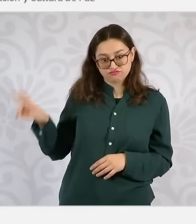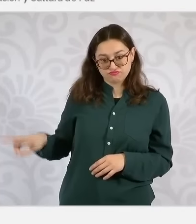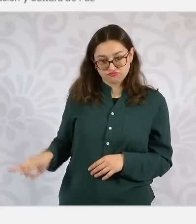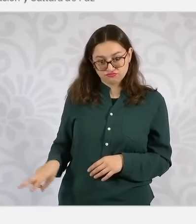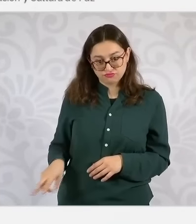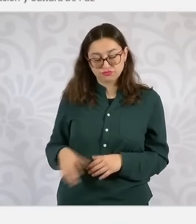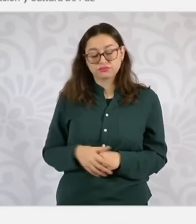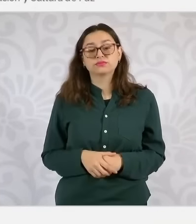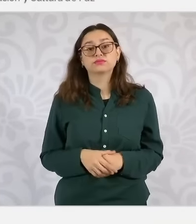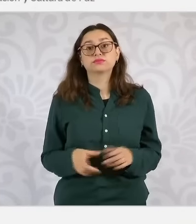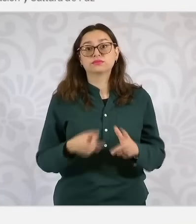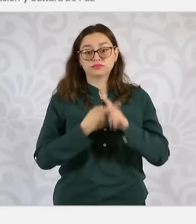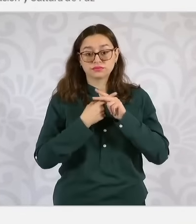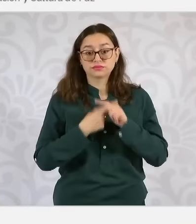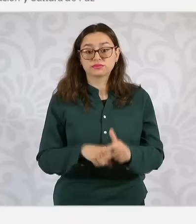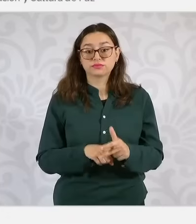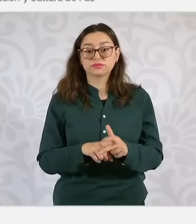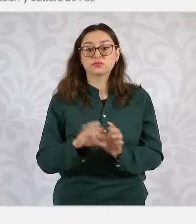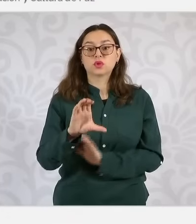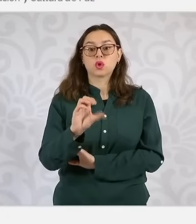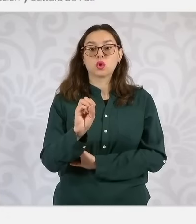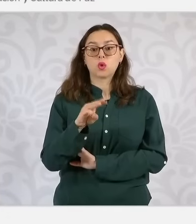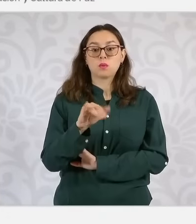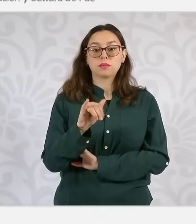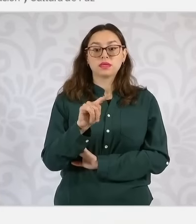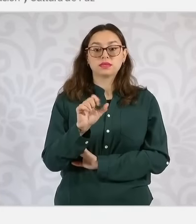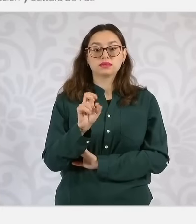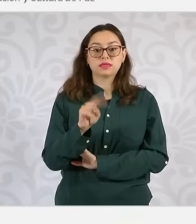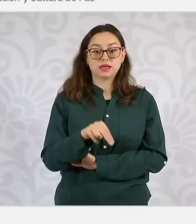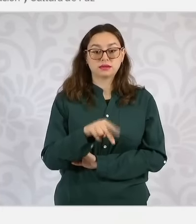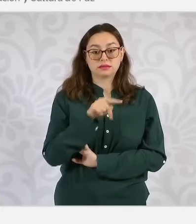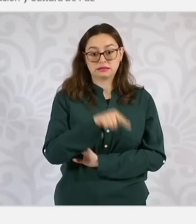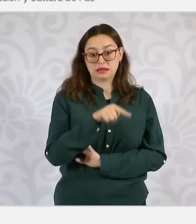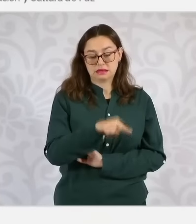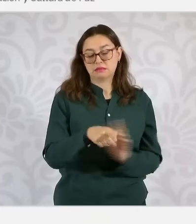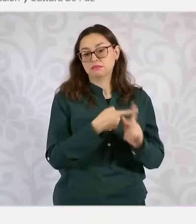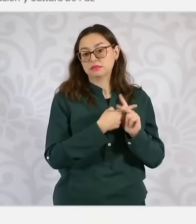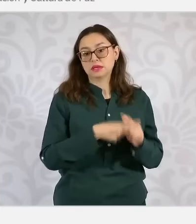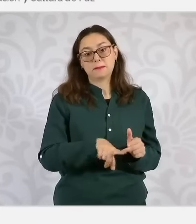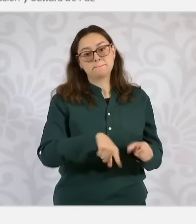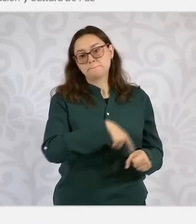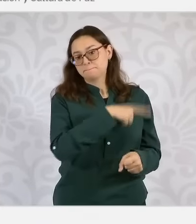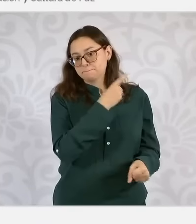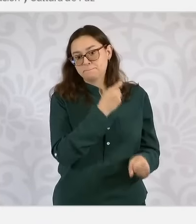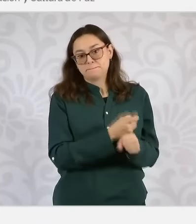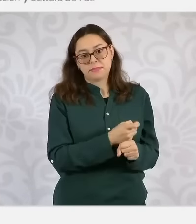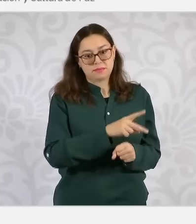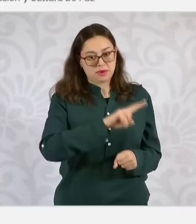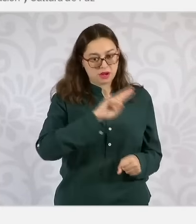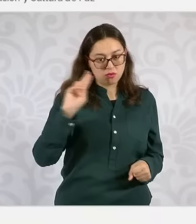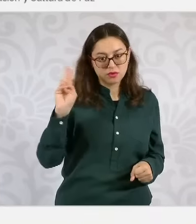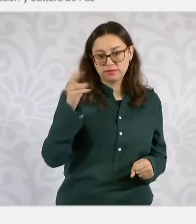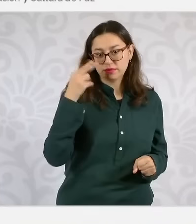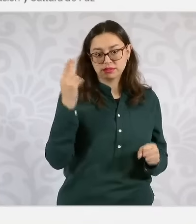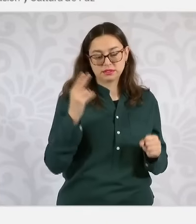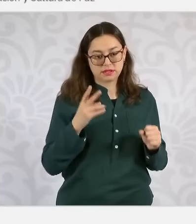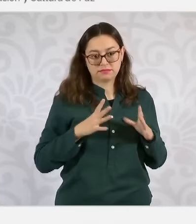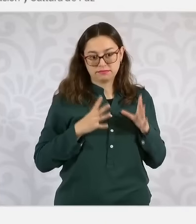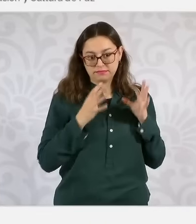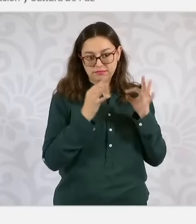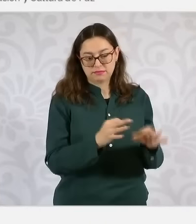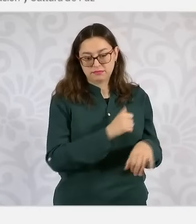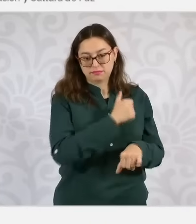iniciar con Comitán. En Comitán vamos a poner la primera institución fuera de la Ciudad de México, y